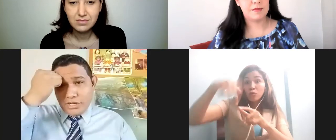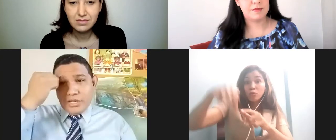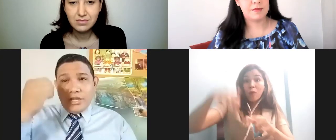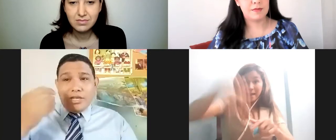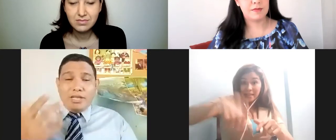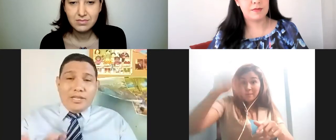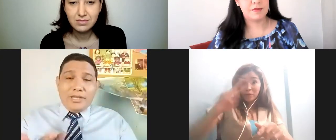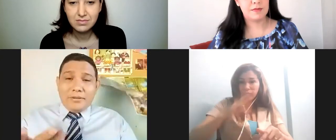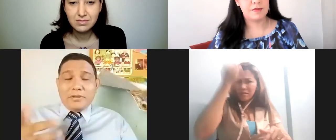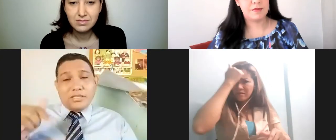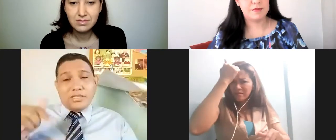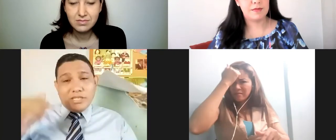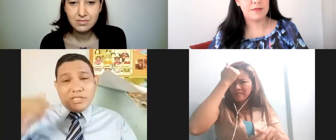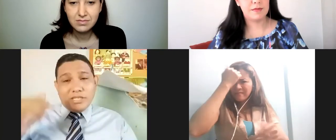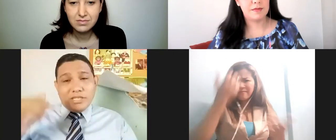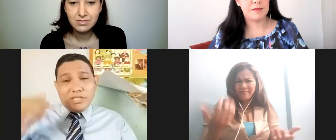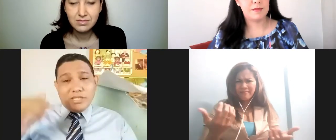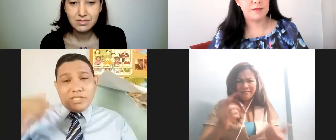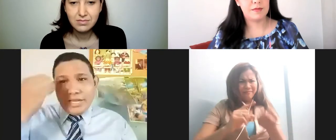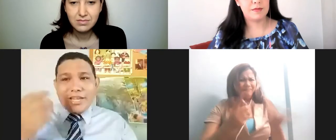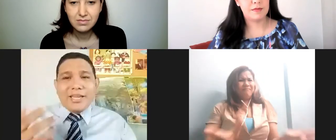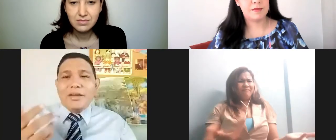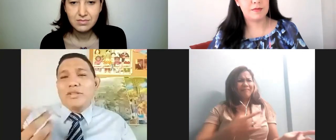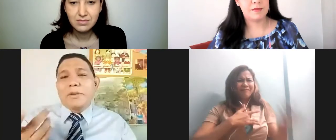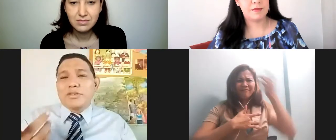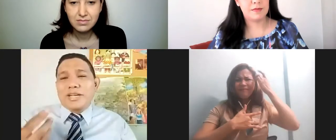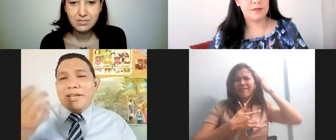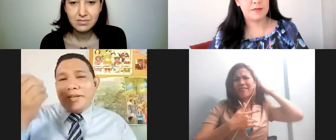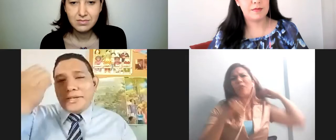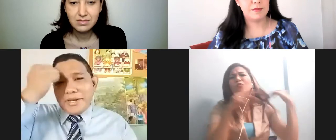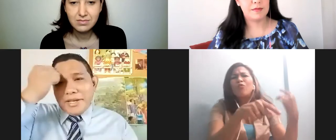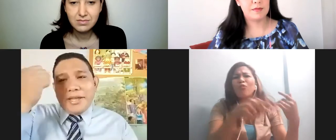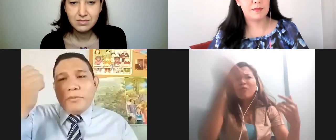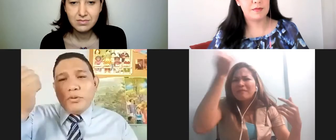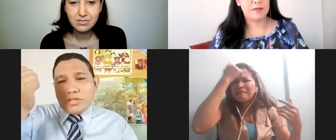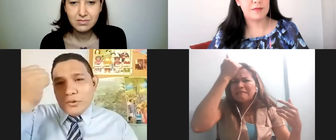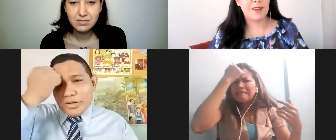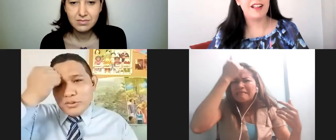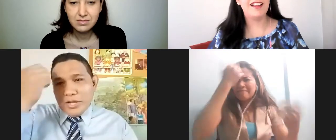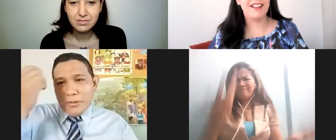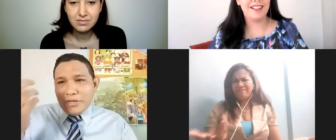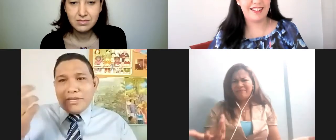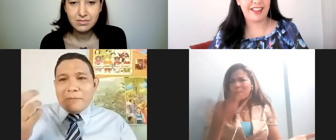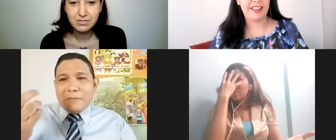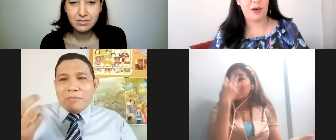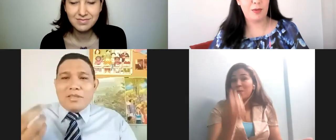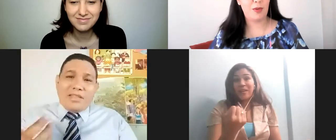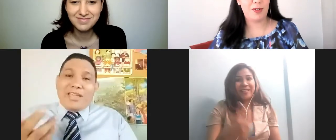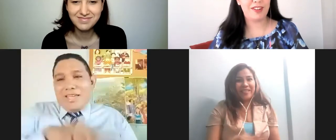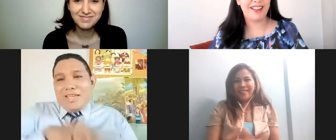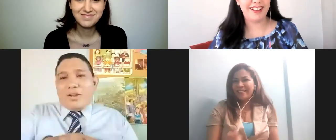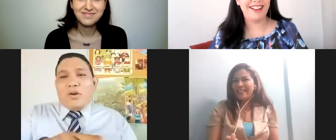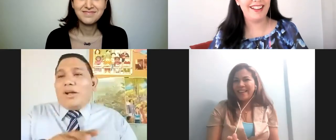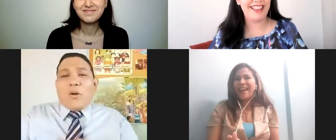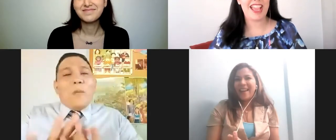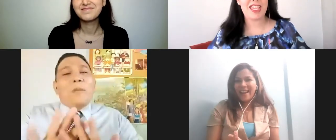Venezuela, el significado de esta seña es que es una persona que es bruta o que no sabe. Testarudo. Y